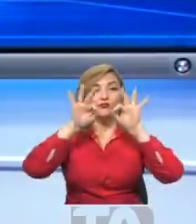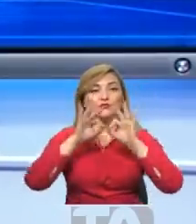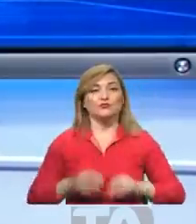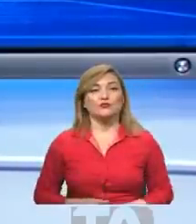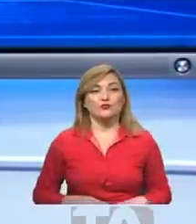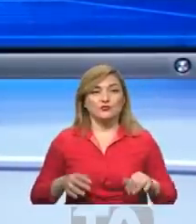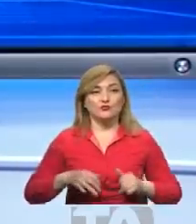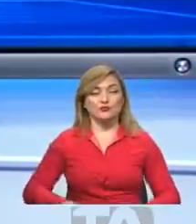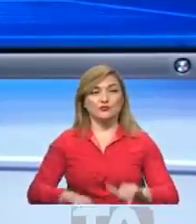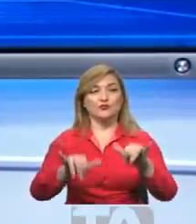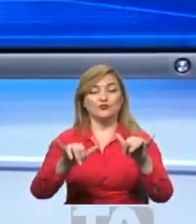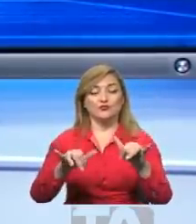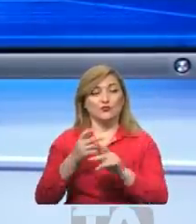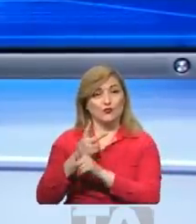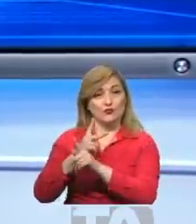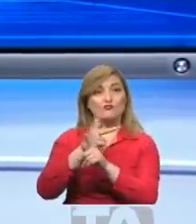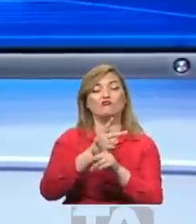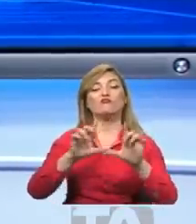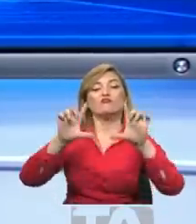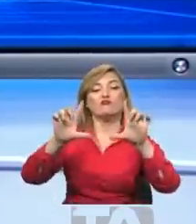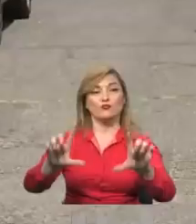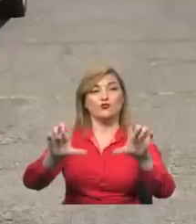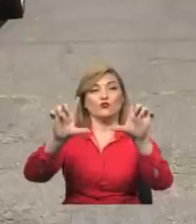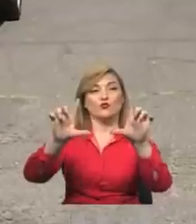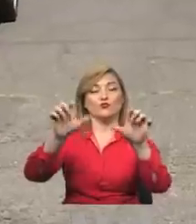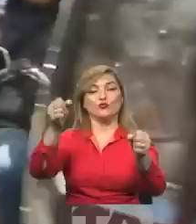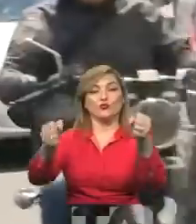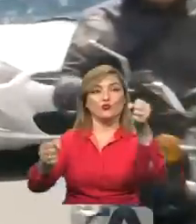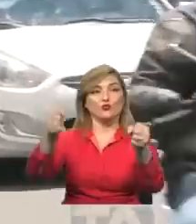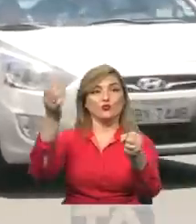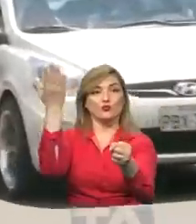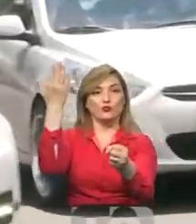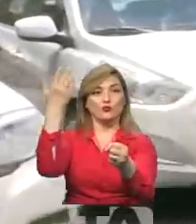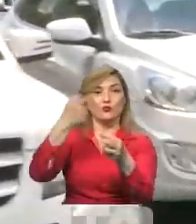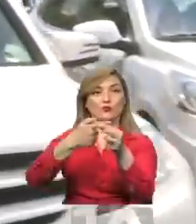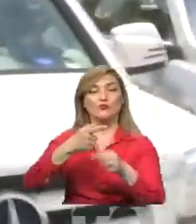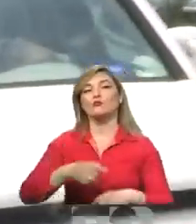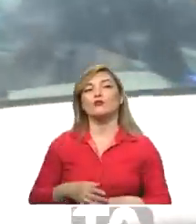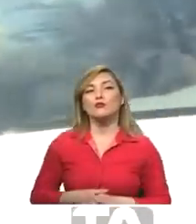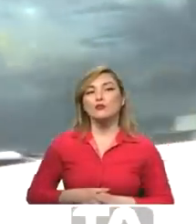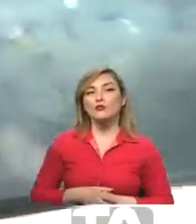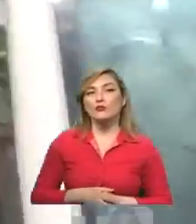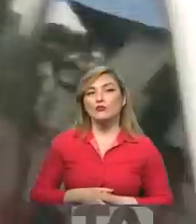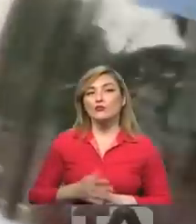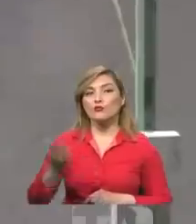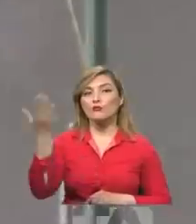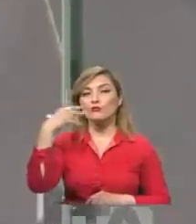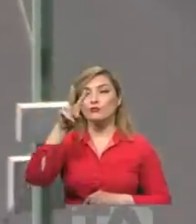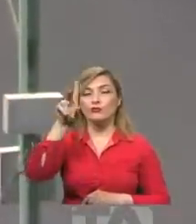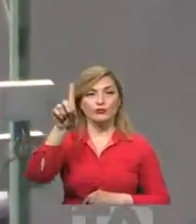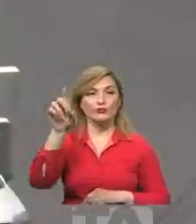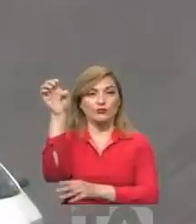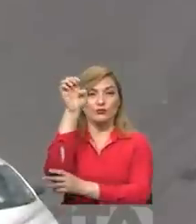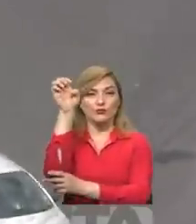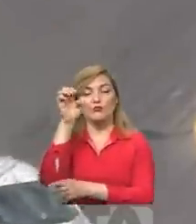que continúan las restricciones vehiculares que fueron establecidas por el alcalde de Quito, Jorge Yunda, el pasado 21